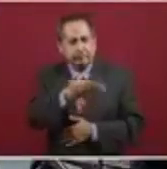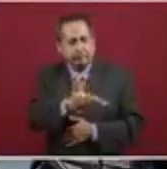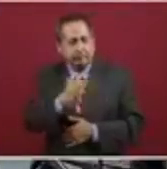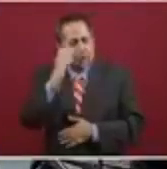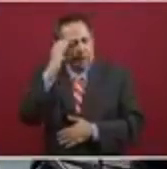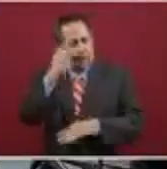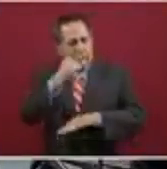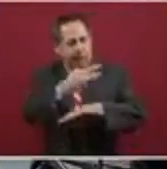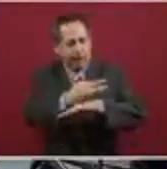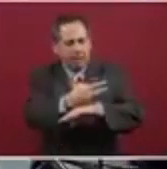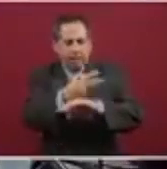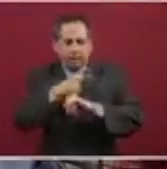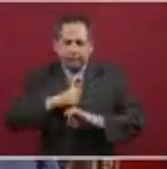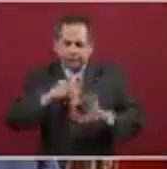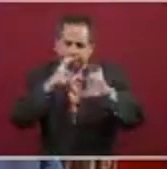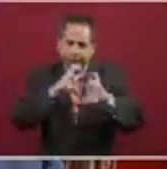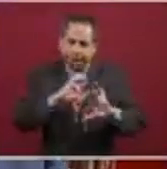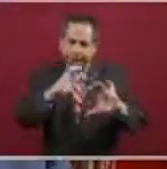acostadito en tu cama.